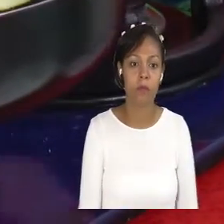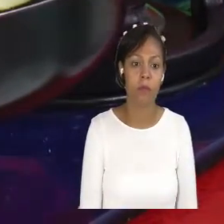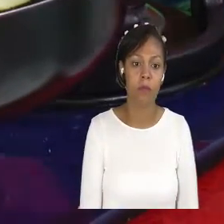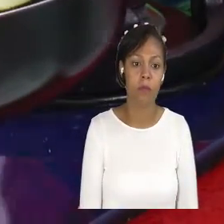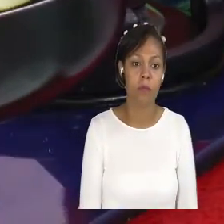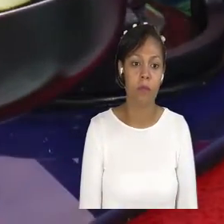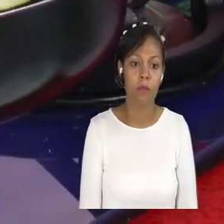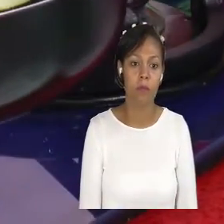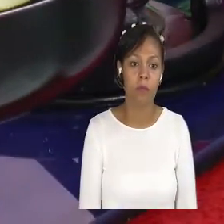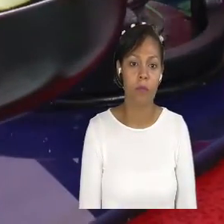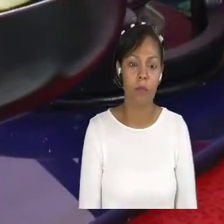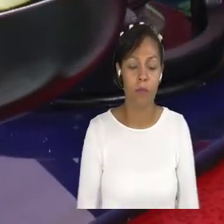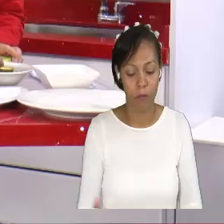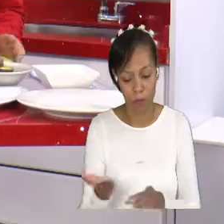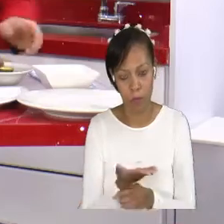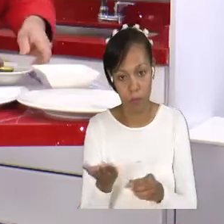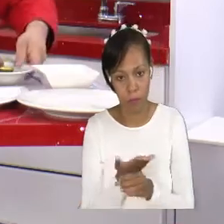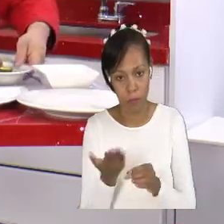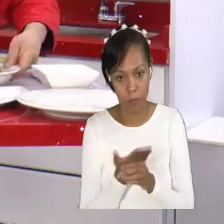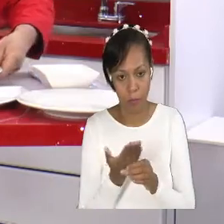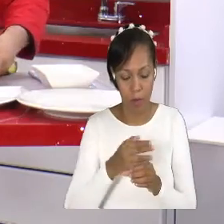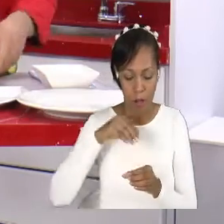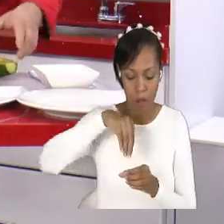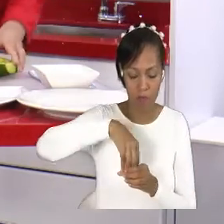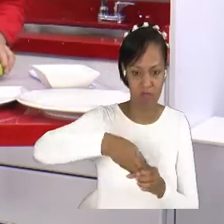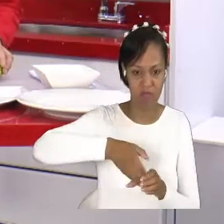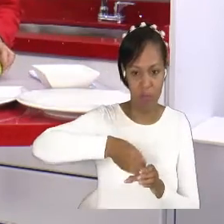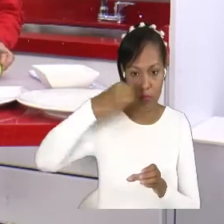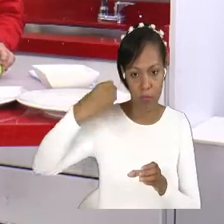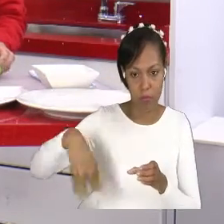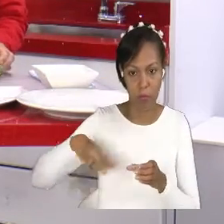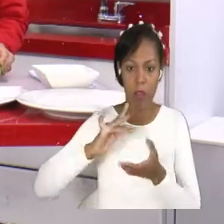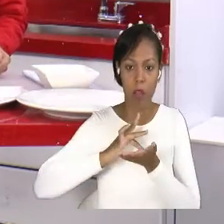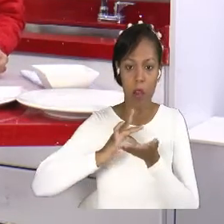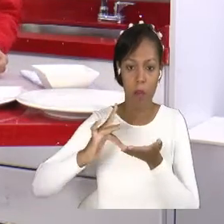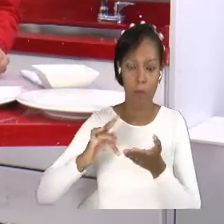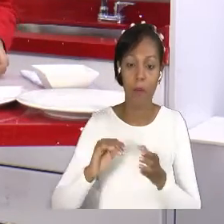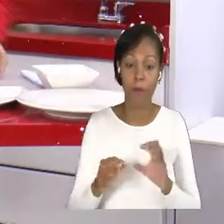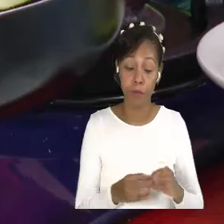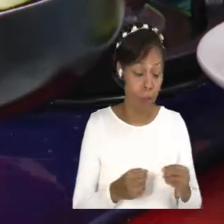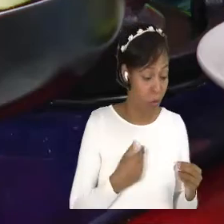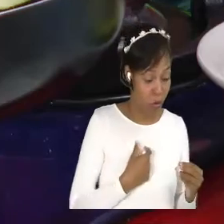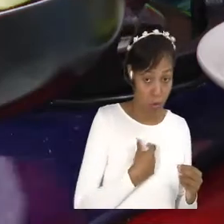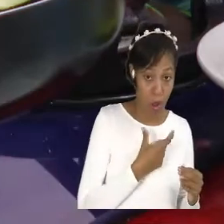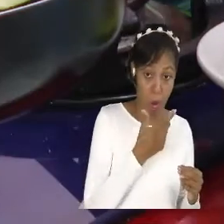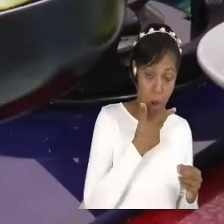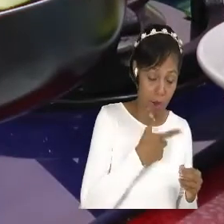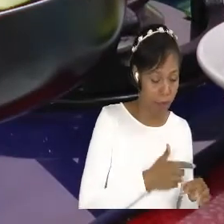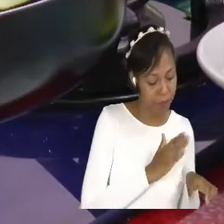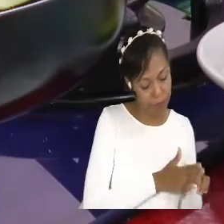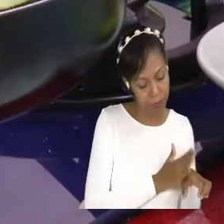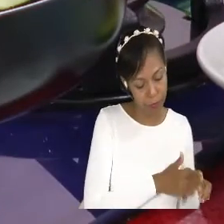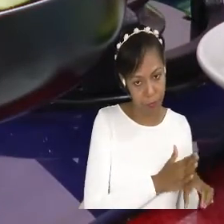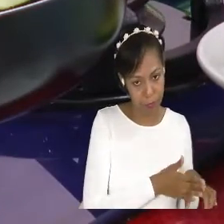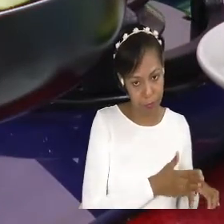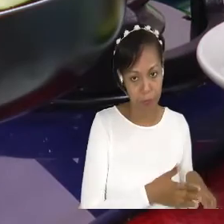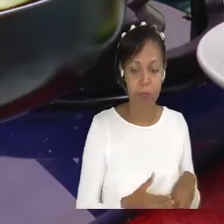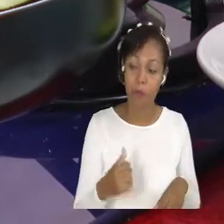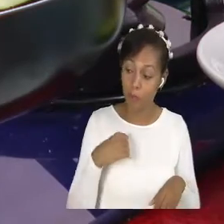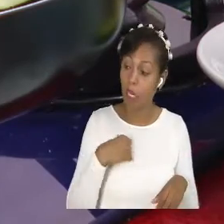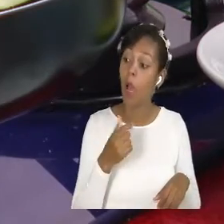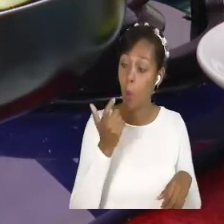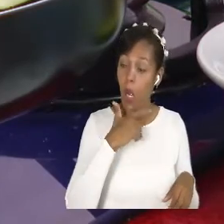el tomatico. Sí, y yo por este lado voy a estar cortando el aguacate. La receta tiene aguacate. Ajá. Entonces, la idea